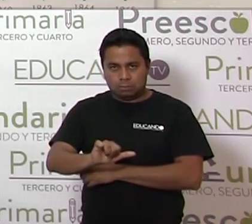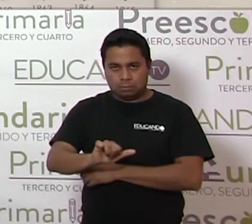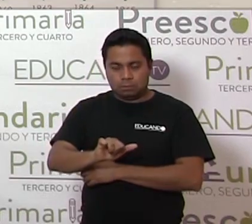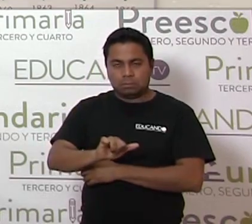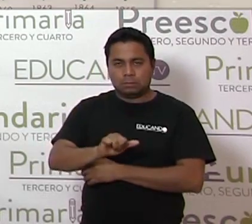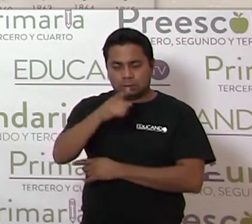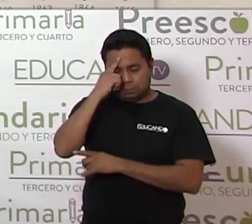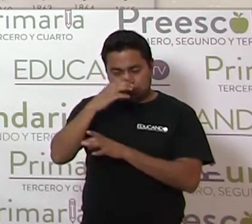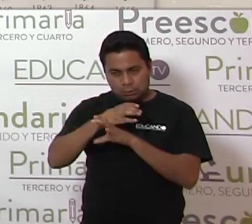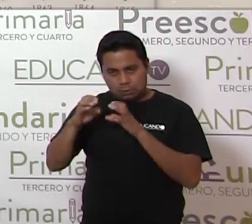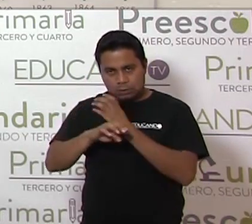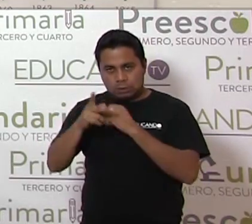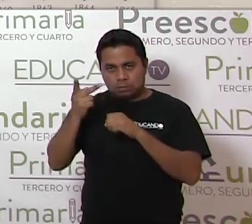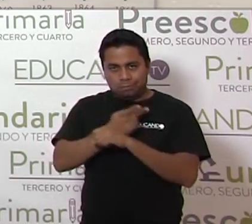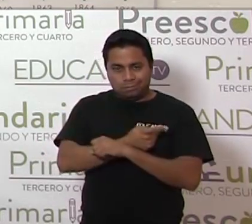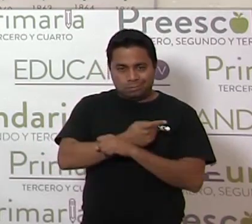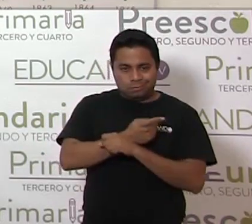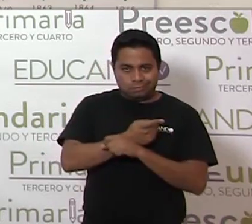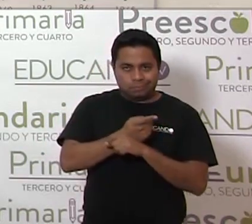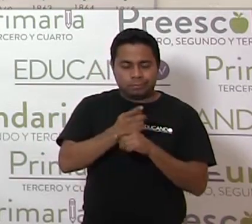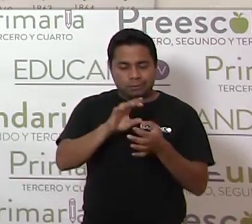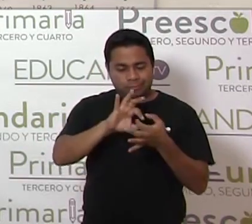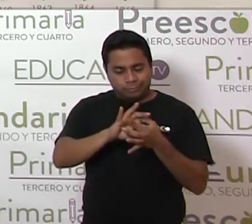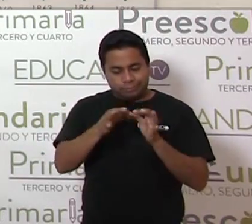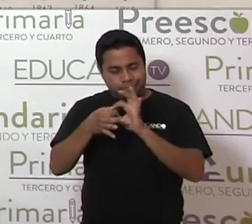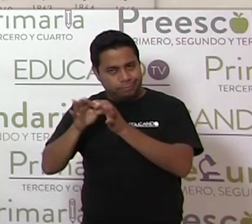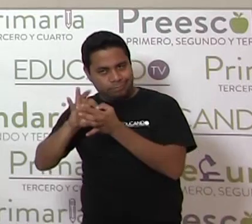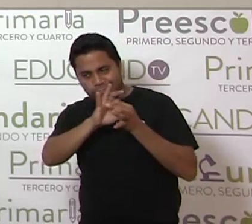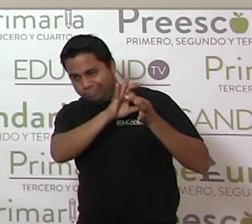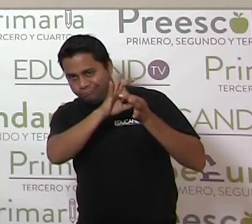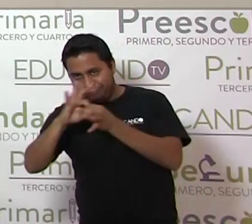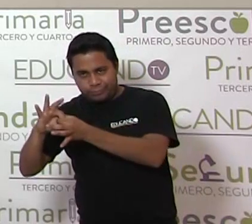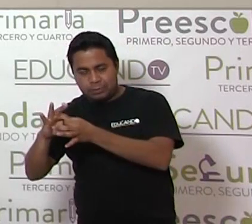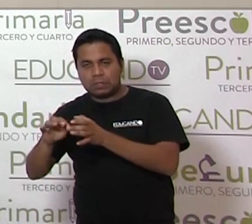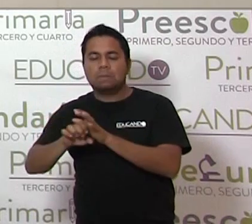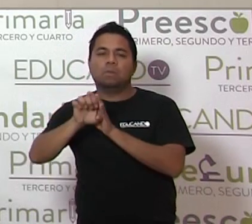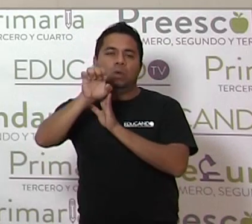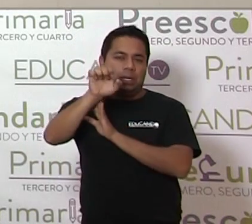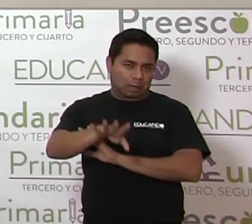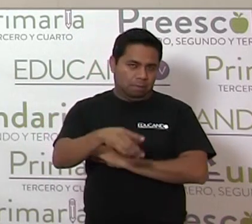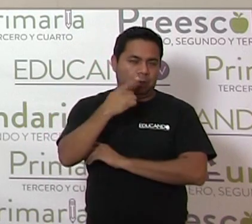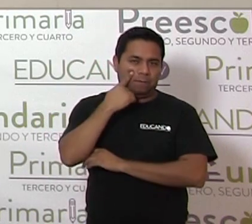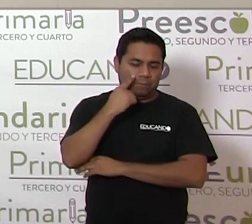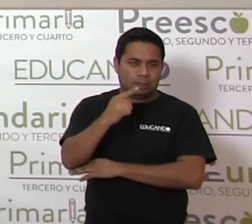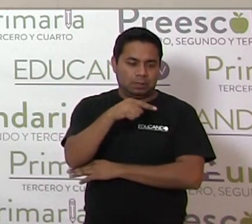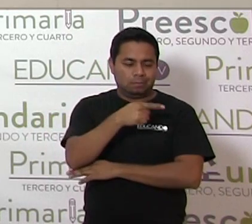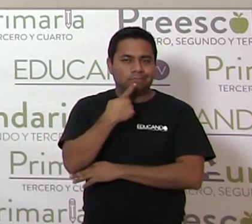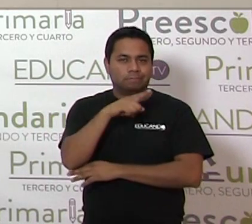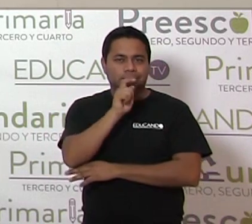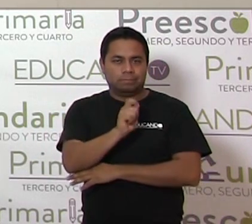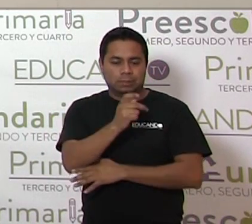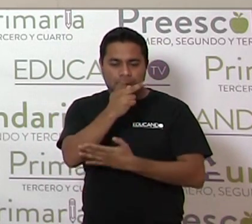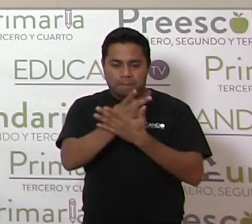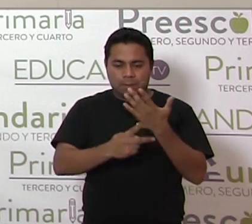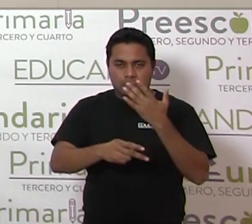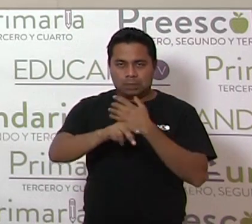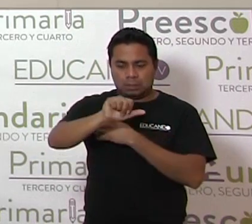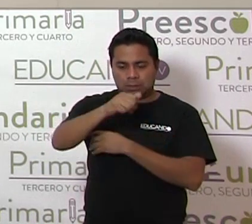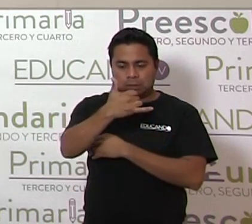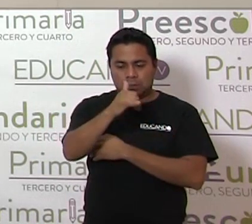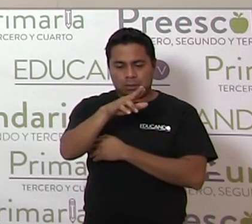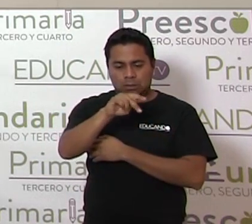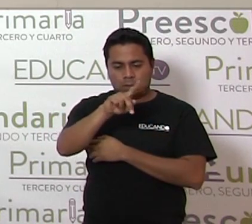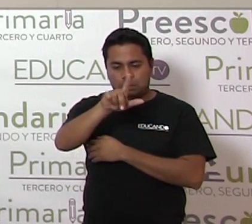ir unos después de otros. Ejemplo, aquí dice que el plan de Ayutla derrocó